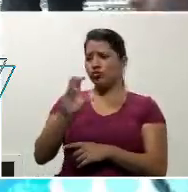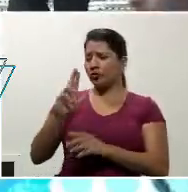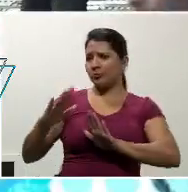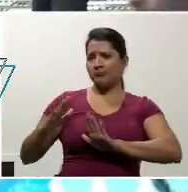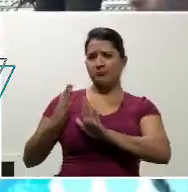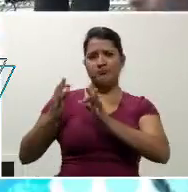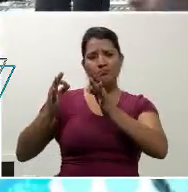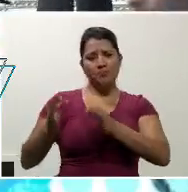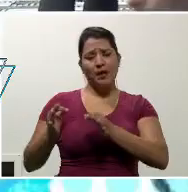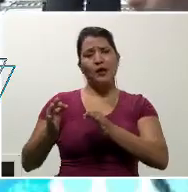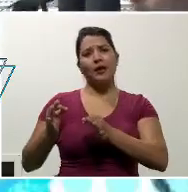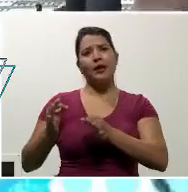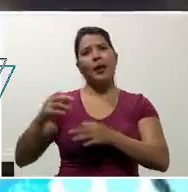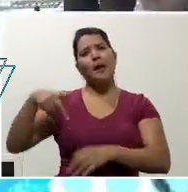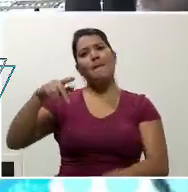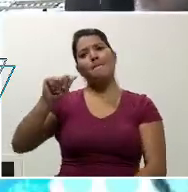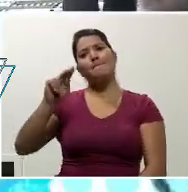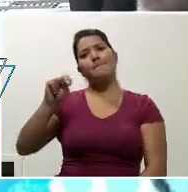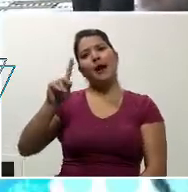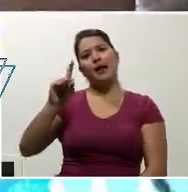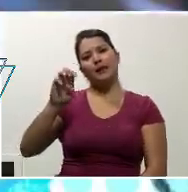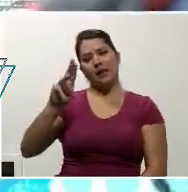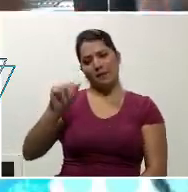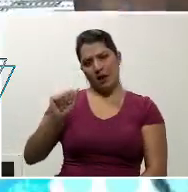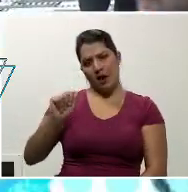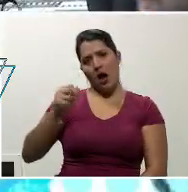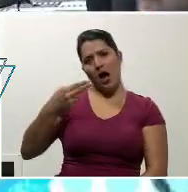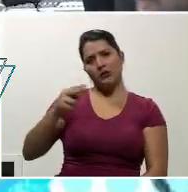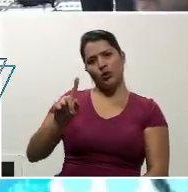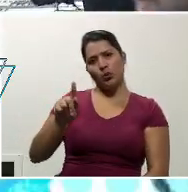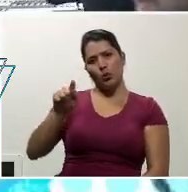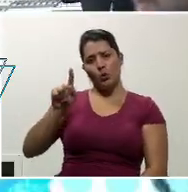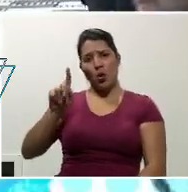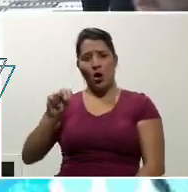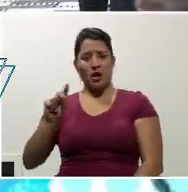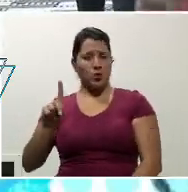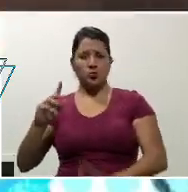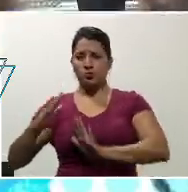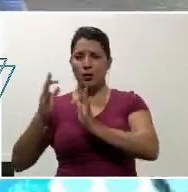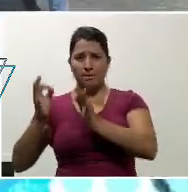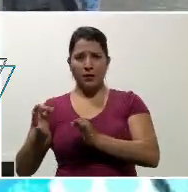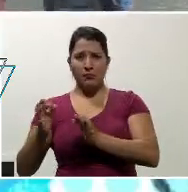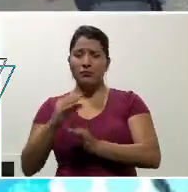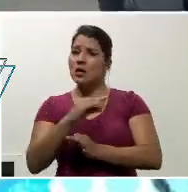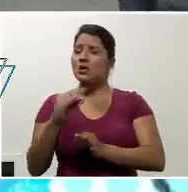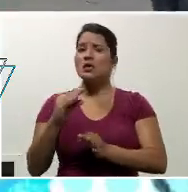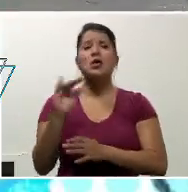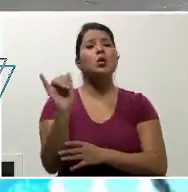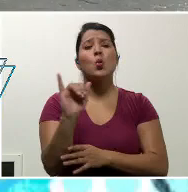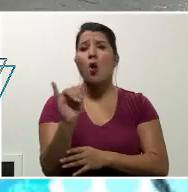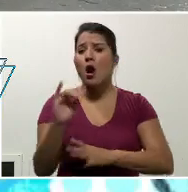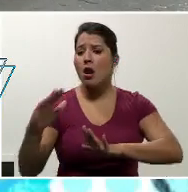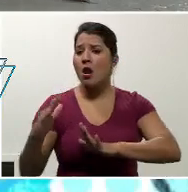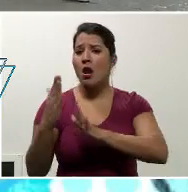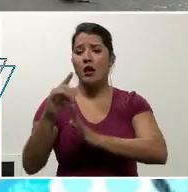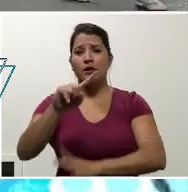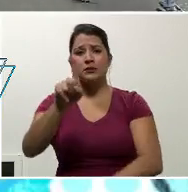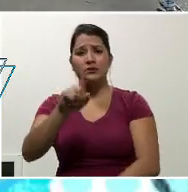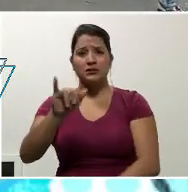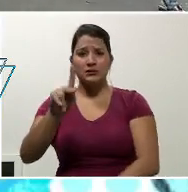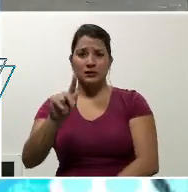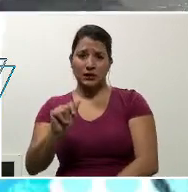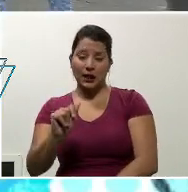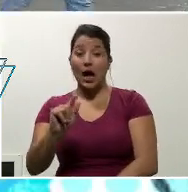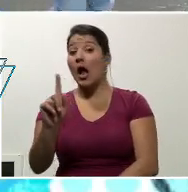a la pandemia de Zika, que no es una enfermedad respiratoria como esta que estamos enfrentando ahora, pero sí es una